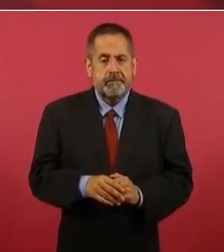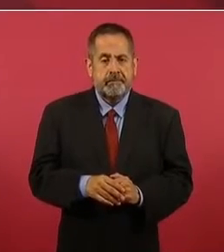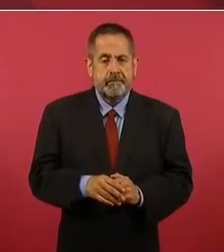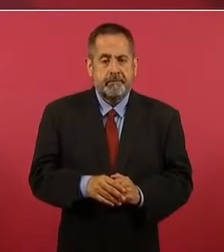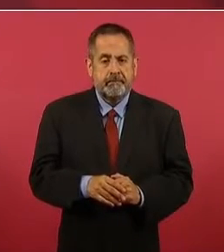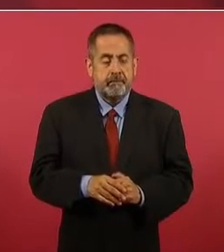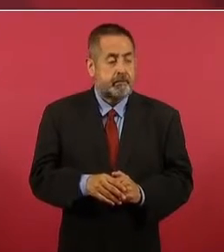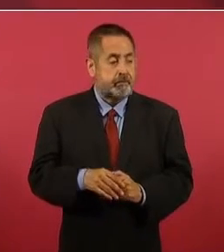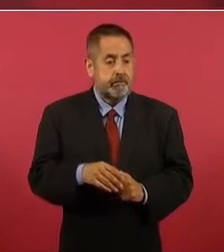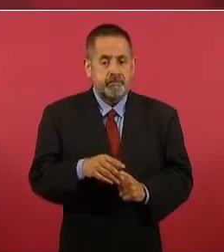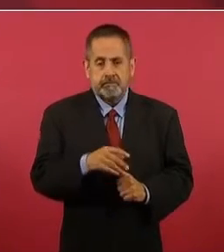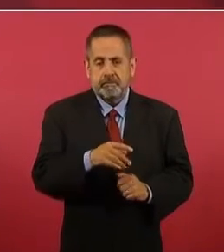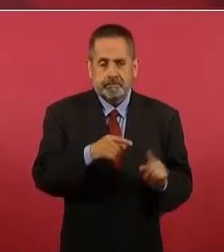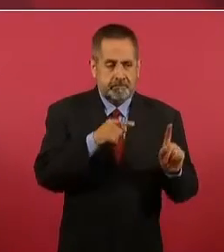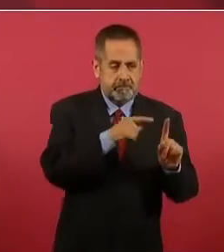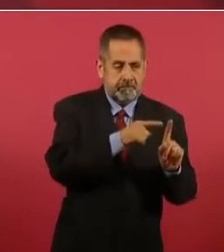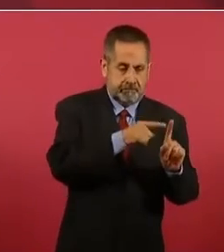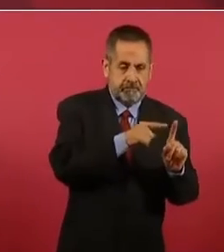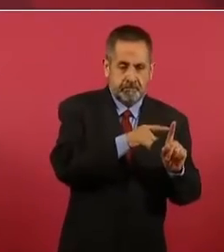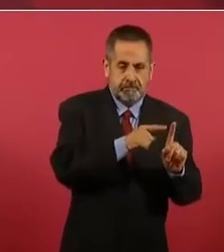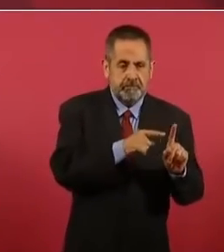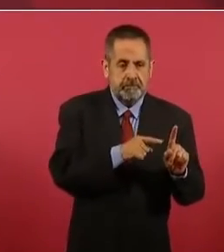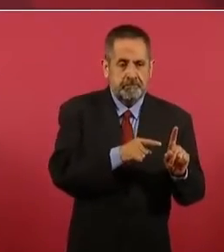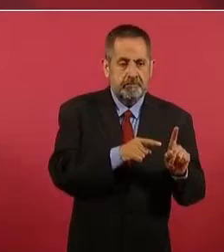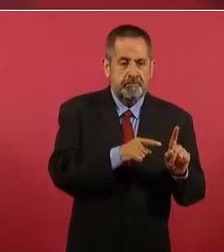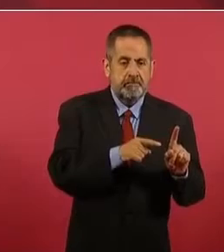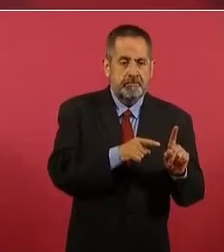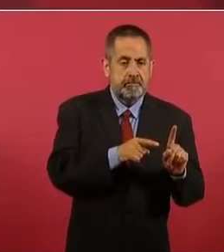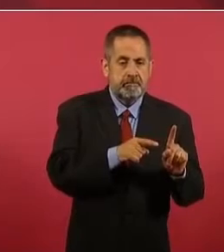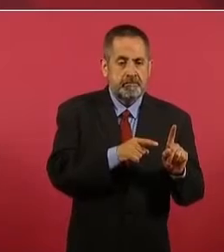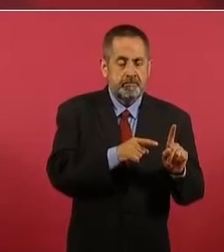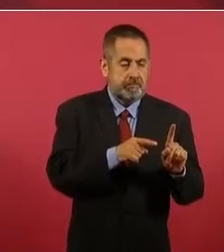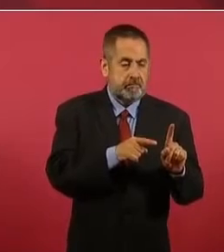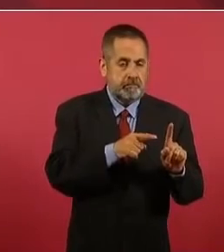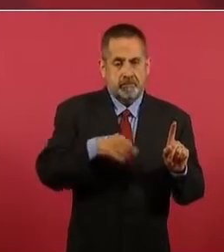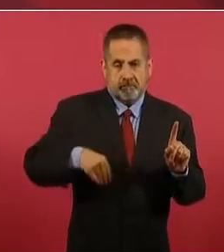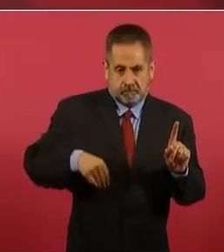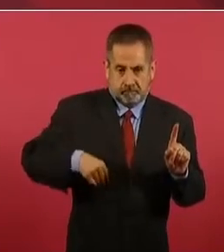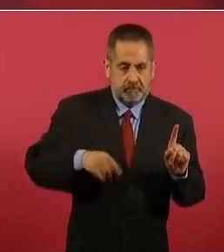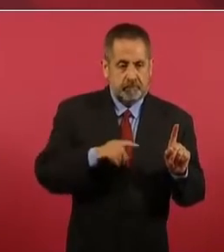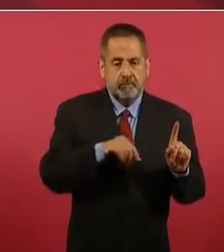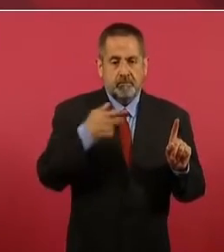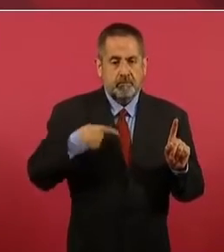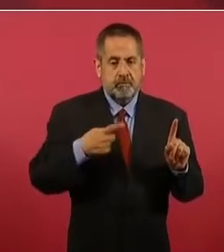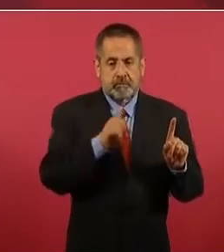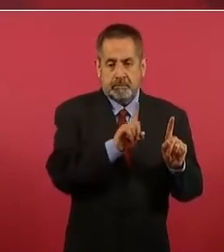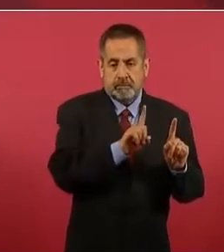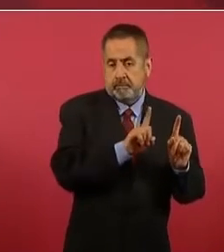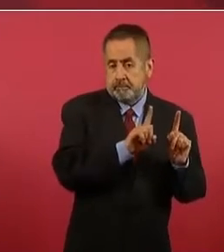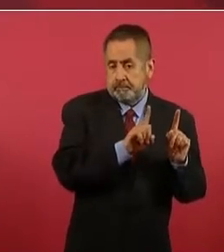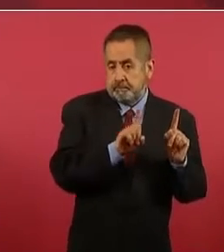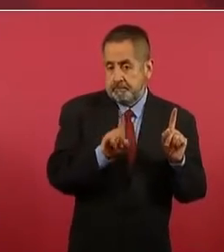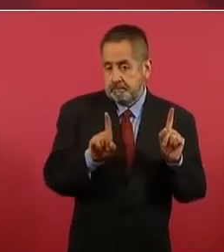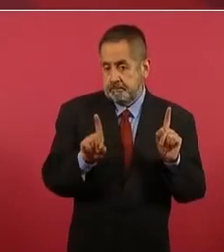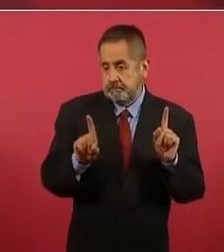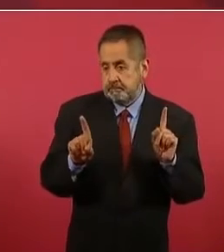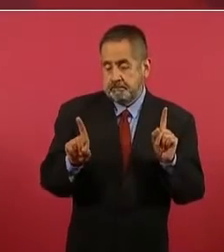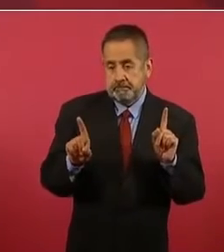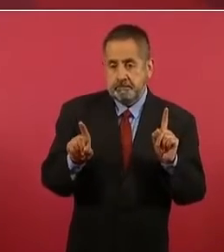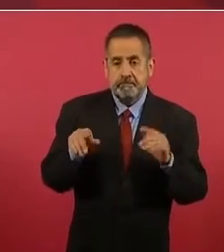a ejecutar a una persona, esa es una versión ya